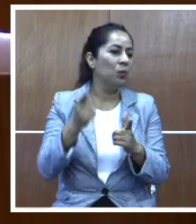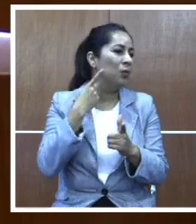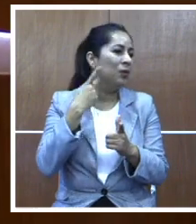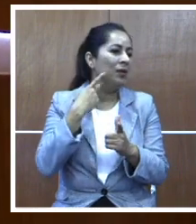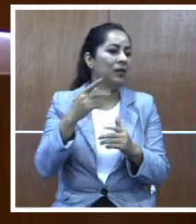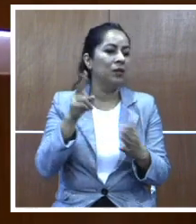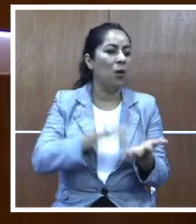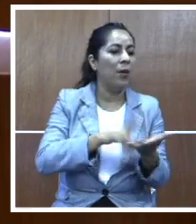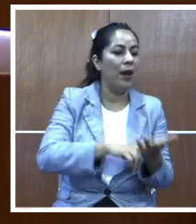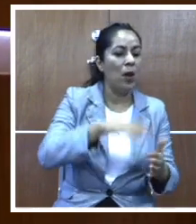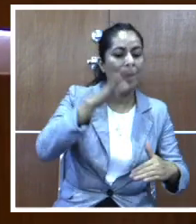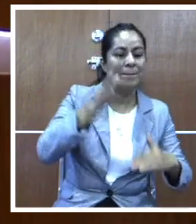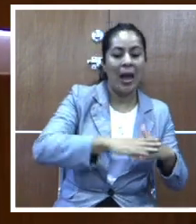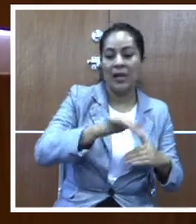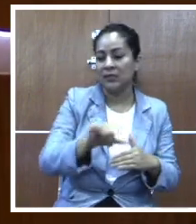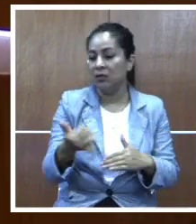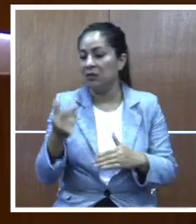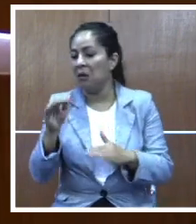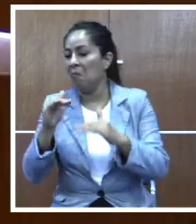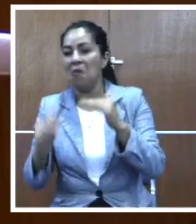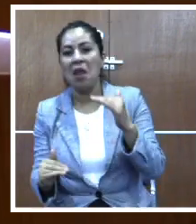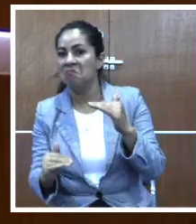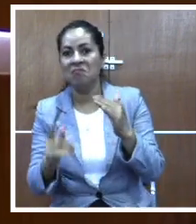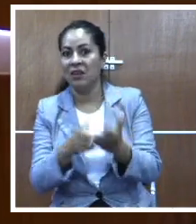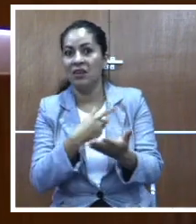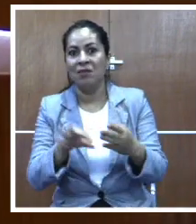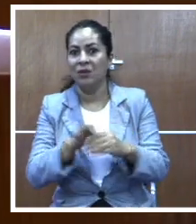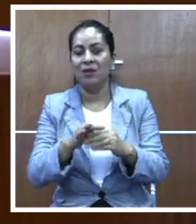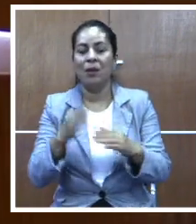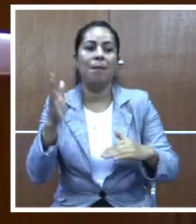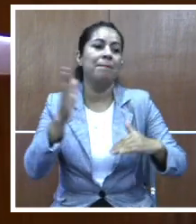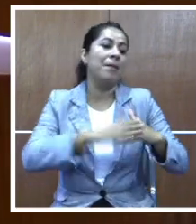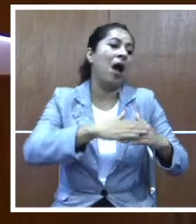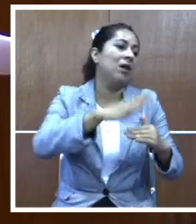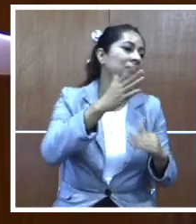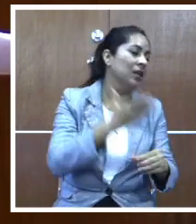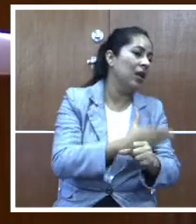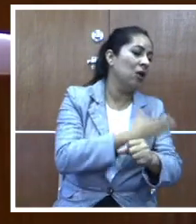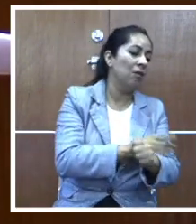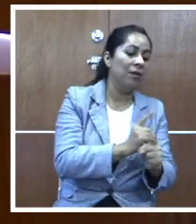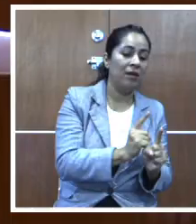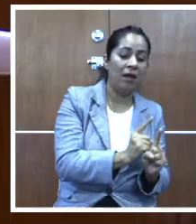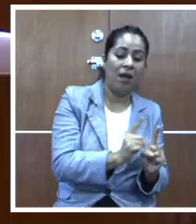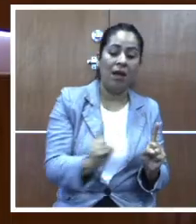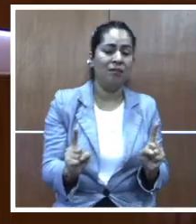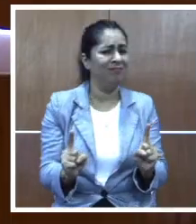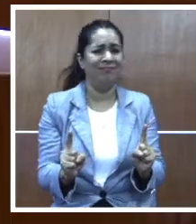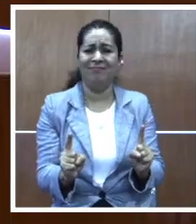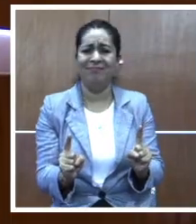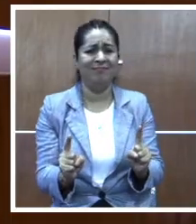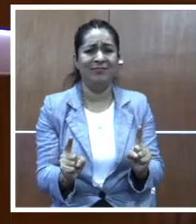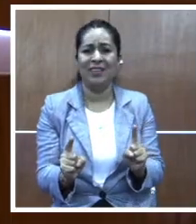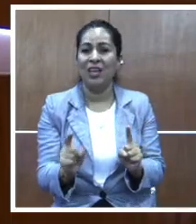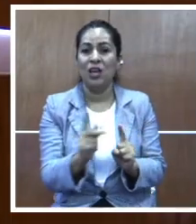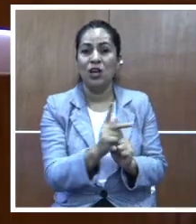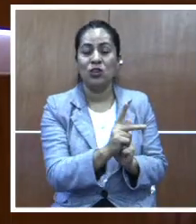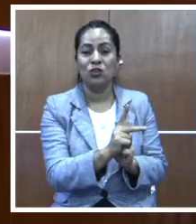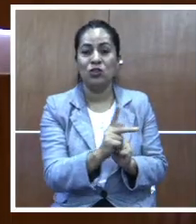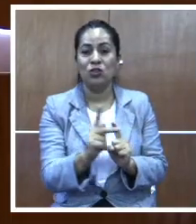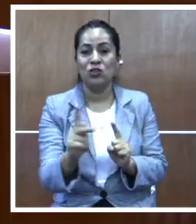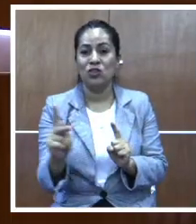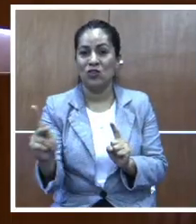otra, que ningún voto pesa más que el del compañero o la compañera de al lado. Aquí todas y